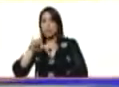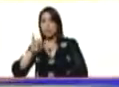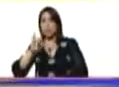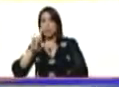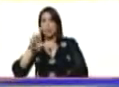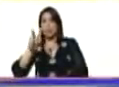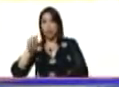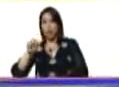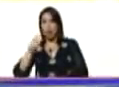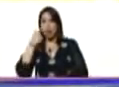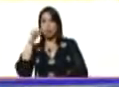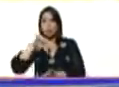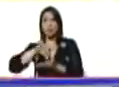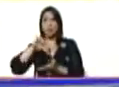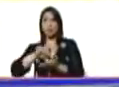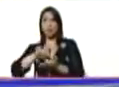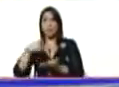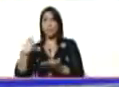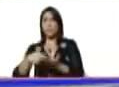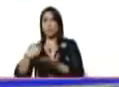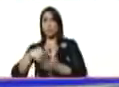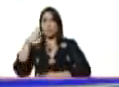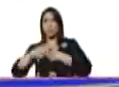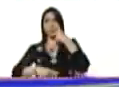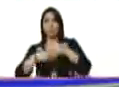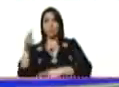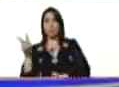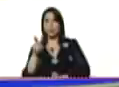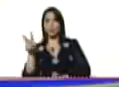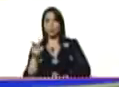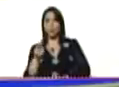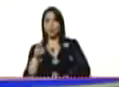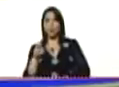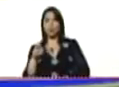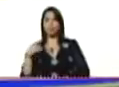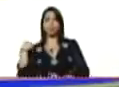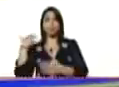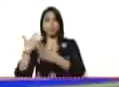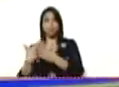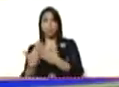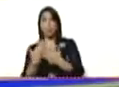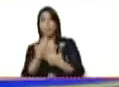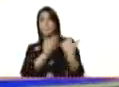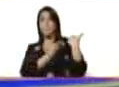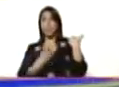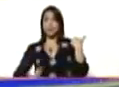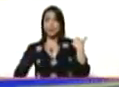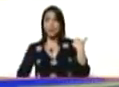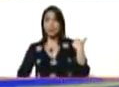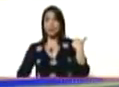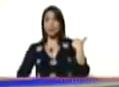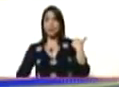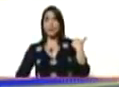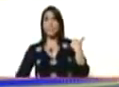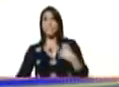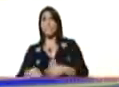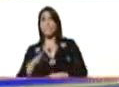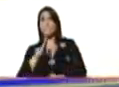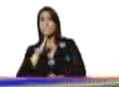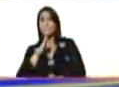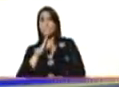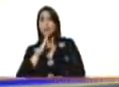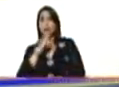Inversión Productiva de Venezuela. Viene ejerciendo la presidencia de Bancoes, el Banco